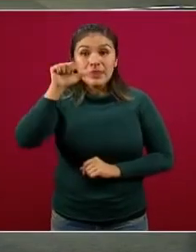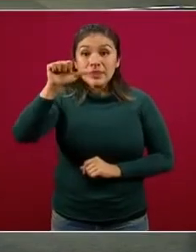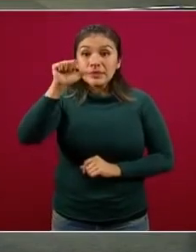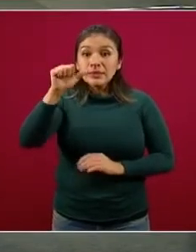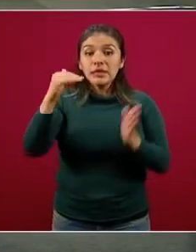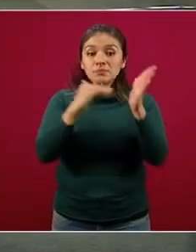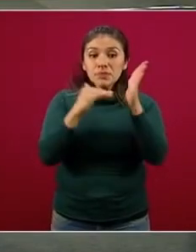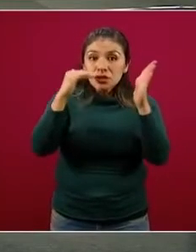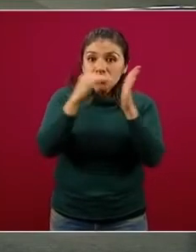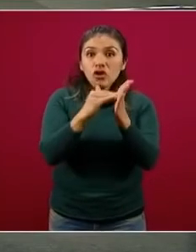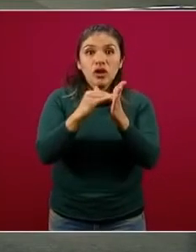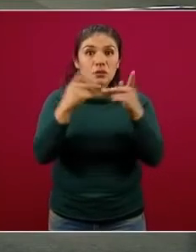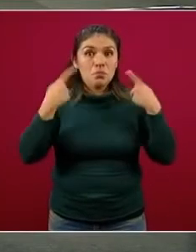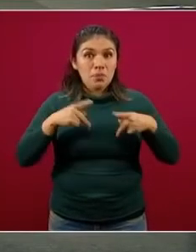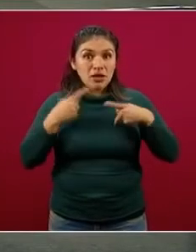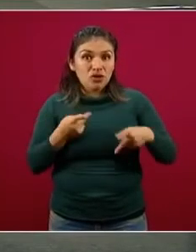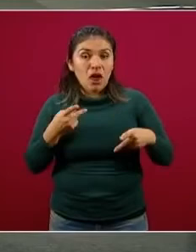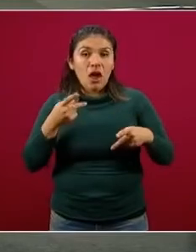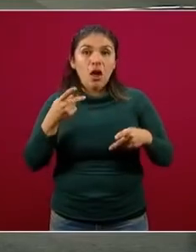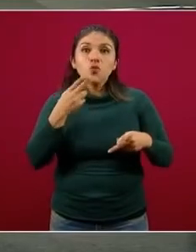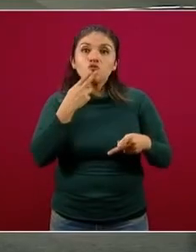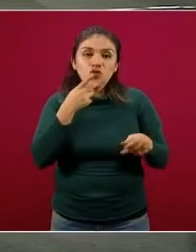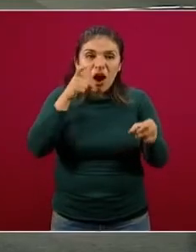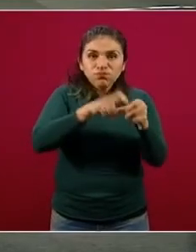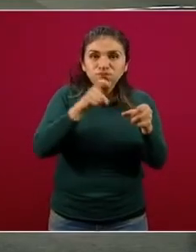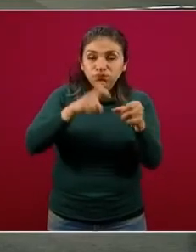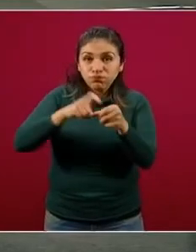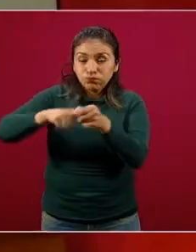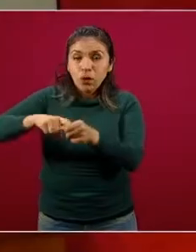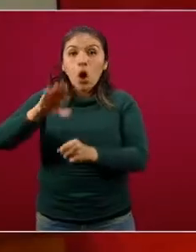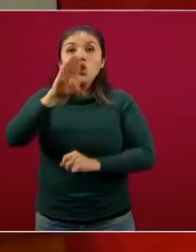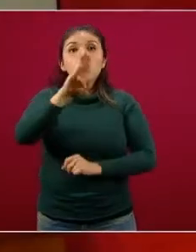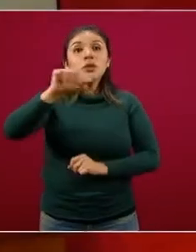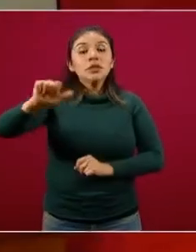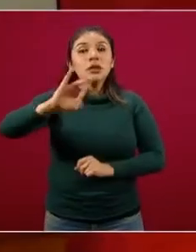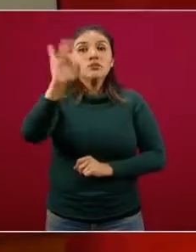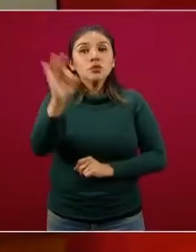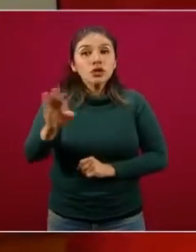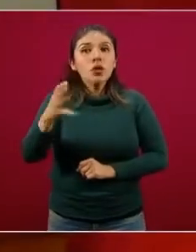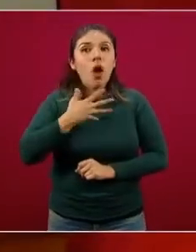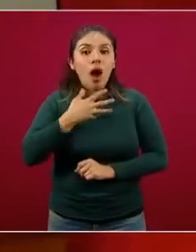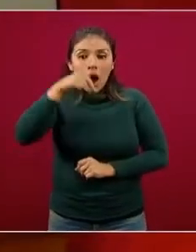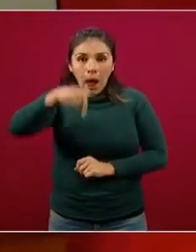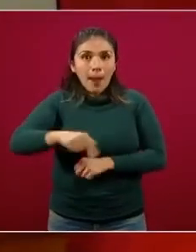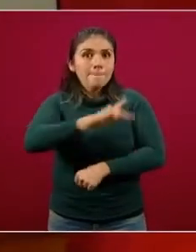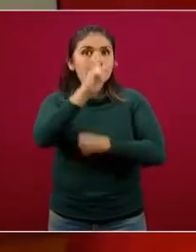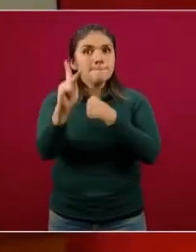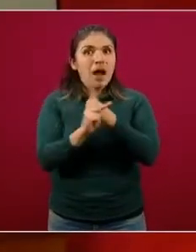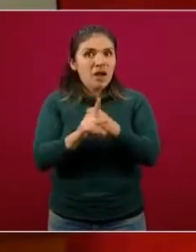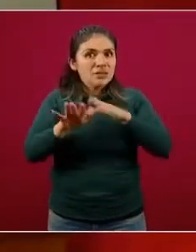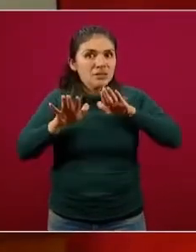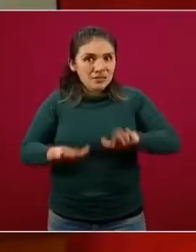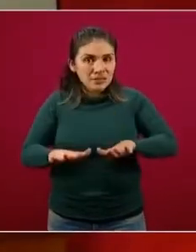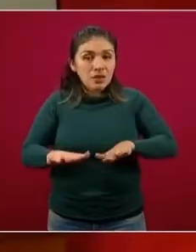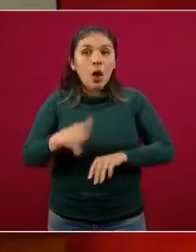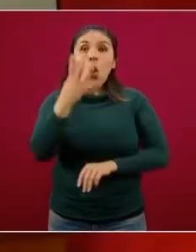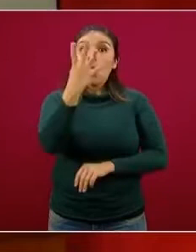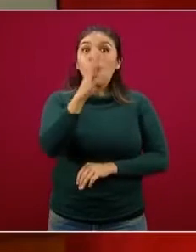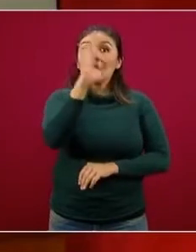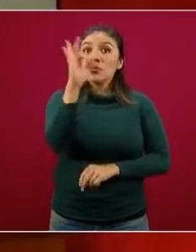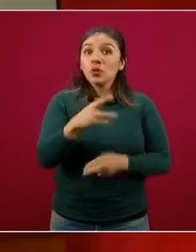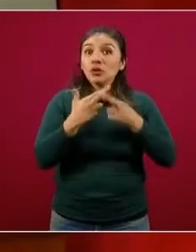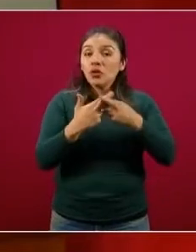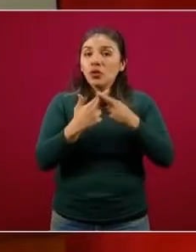16 millones de usuarios, el 96% se encuentra en nuestro país y el restante